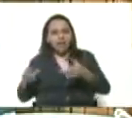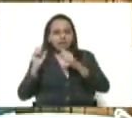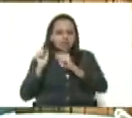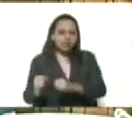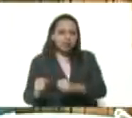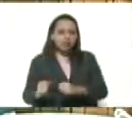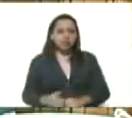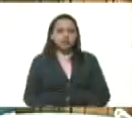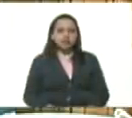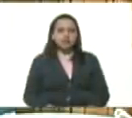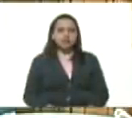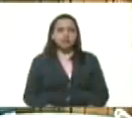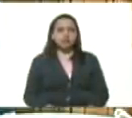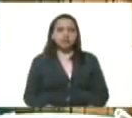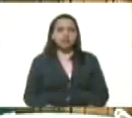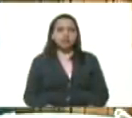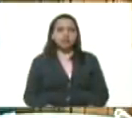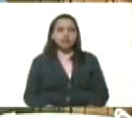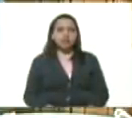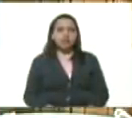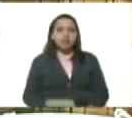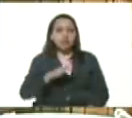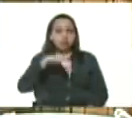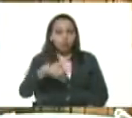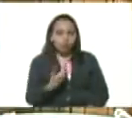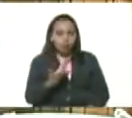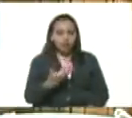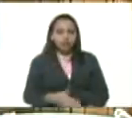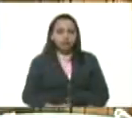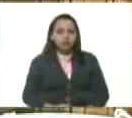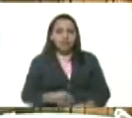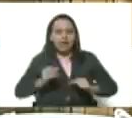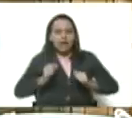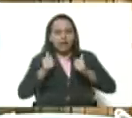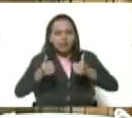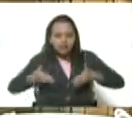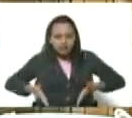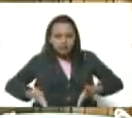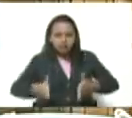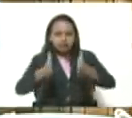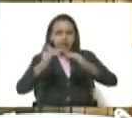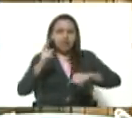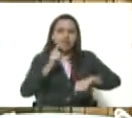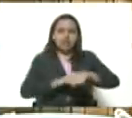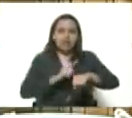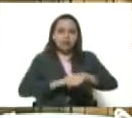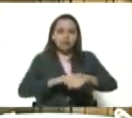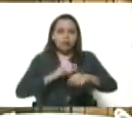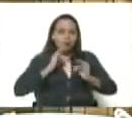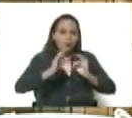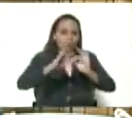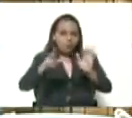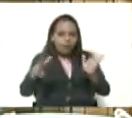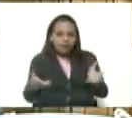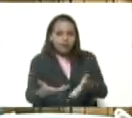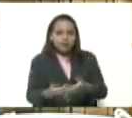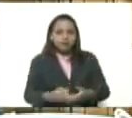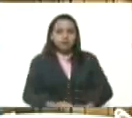segura para poder transitar, cabalgar este tiempo de la pandemia.